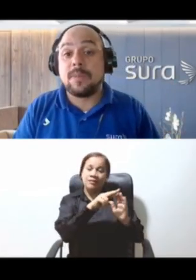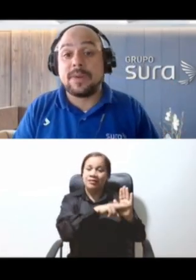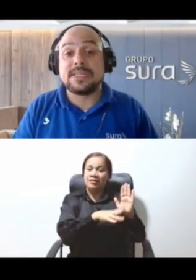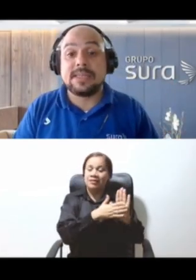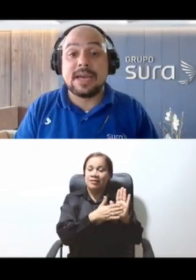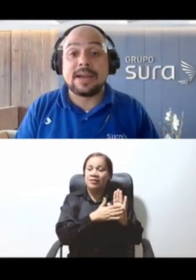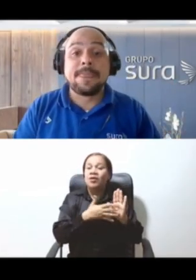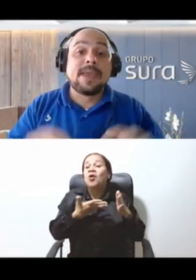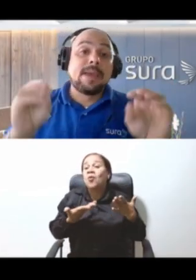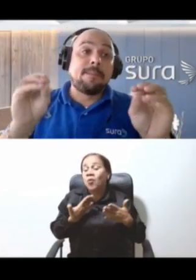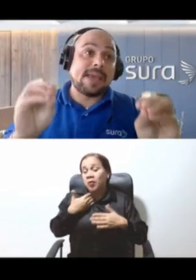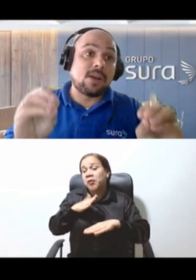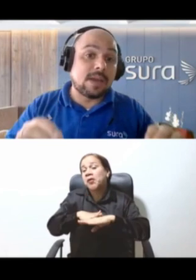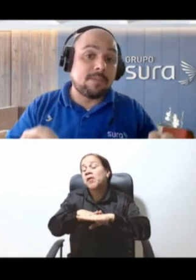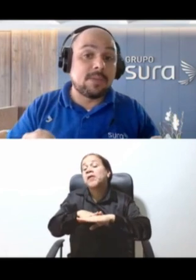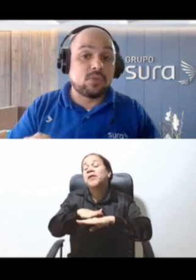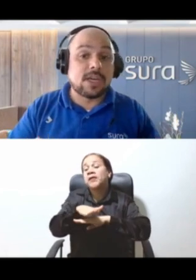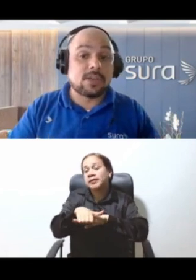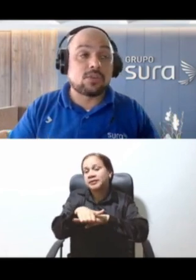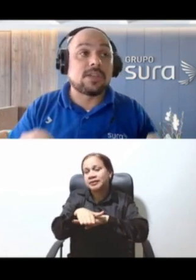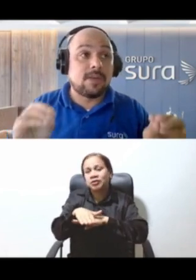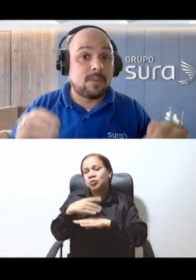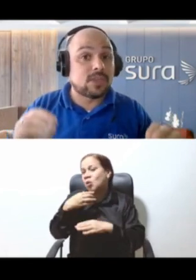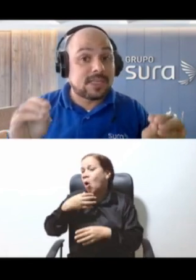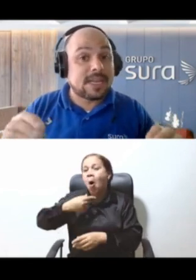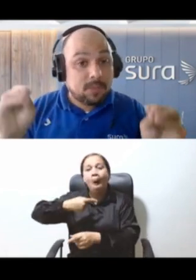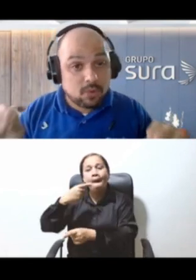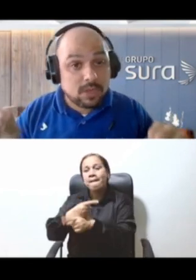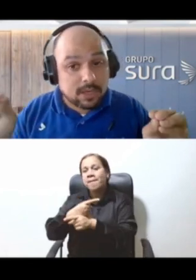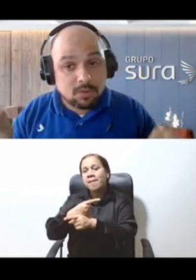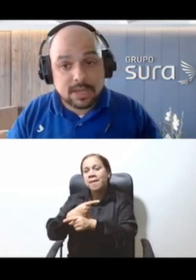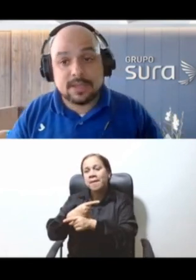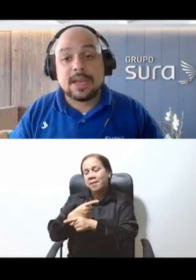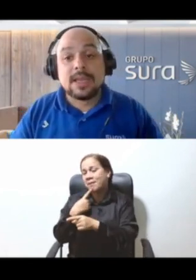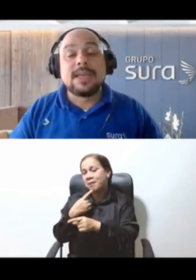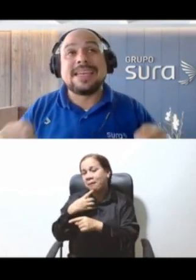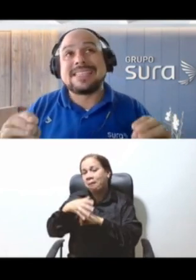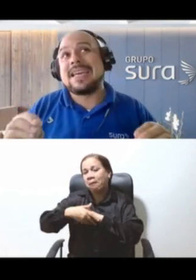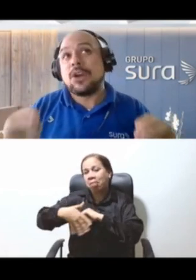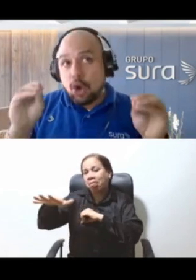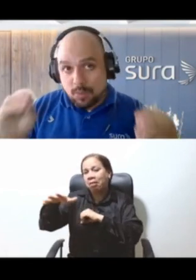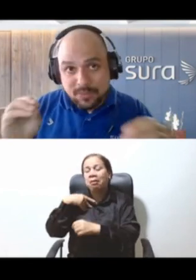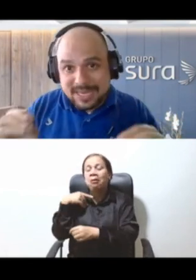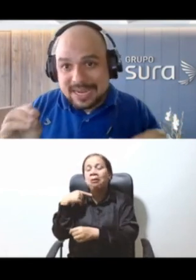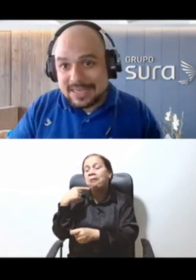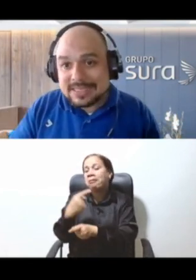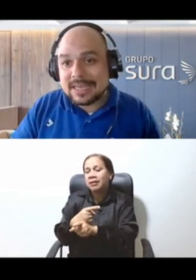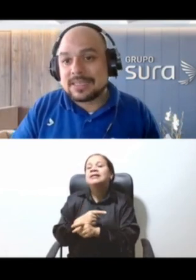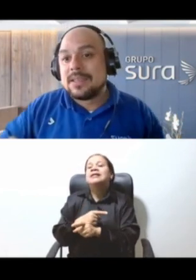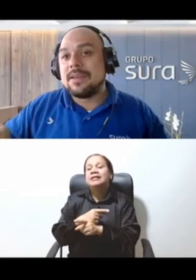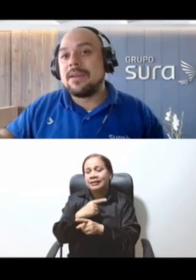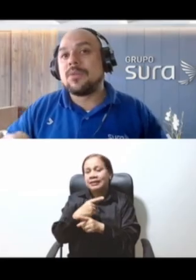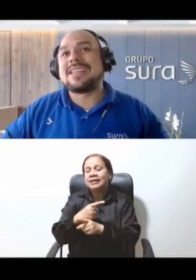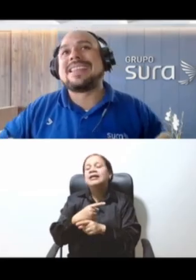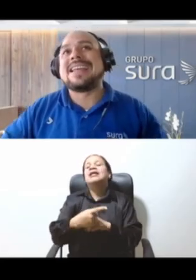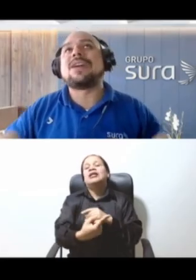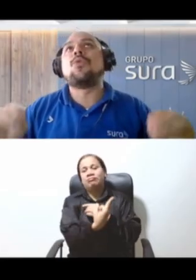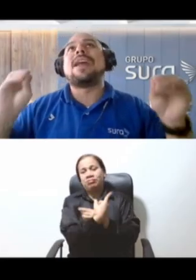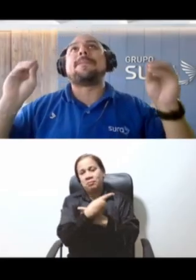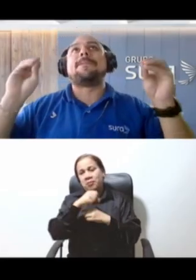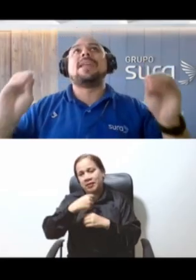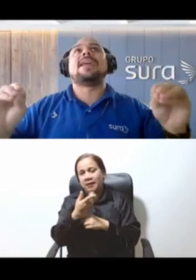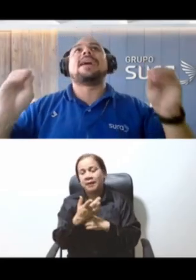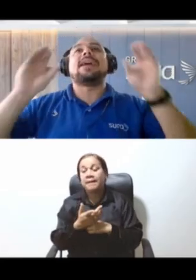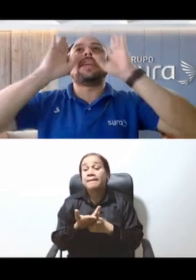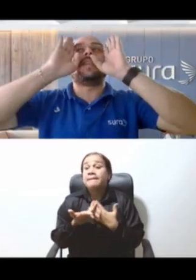cumplimiento que se puedan presentar. Pero también, muchachos, debemos de tener muy en cuenta, y es que como brigadistas debemos de